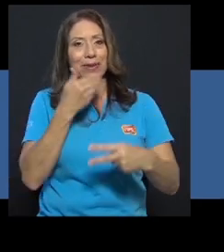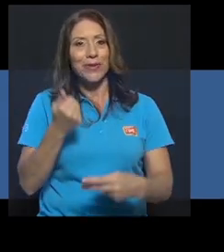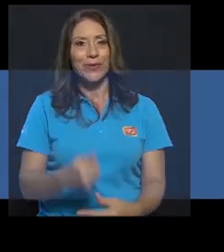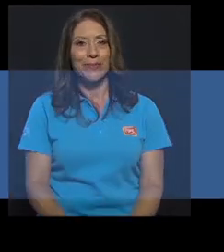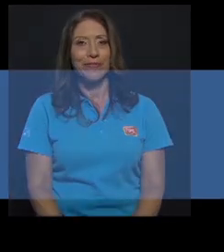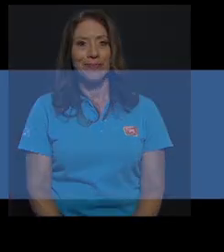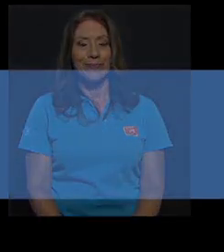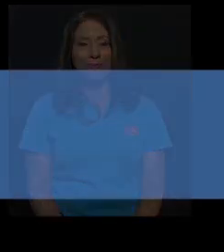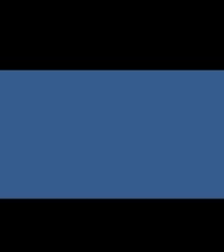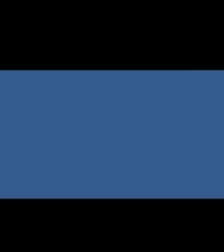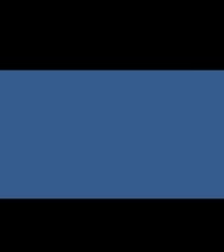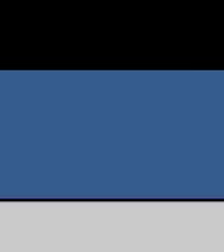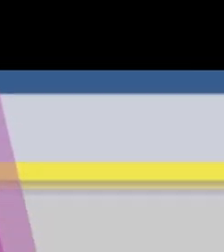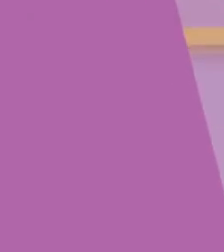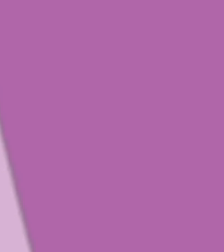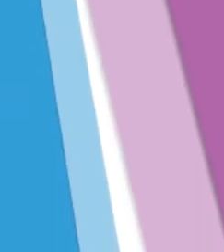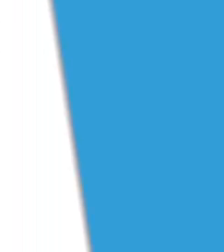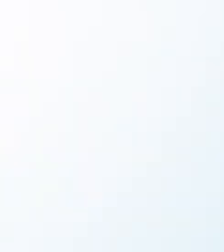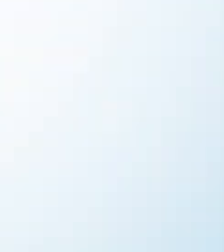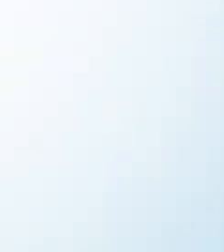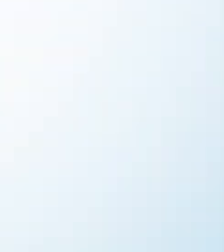con más de Vivir Mejor.